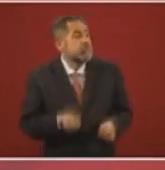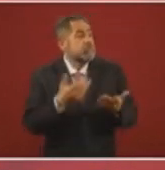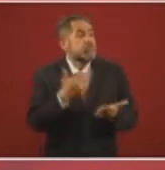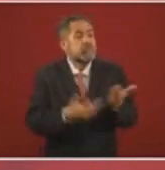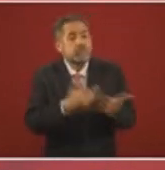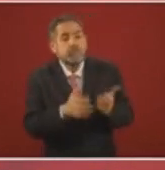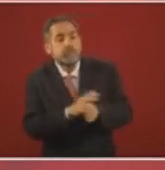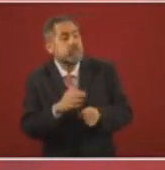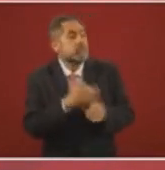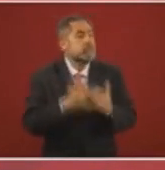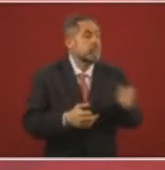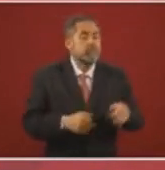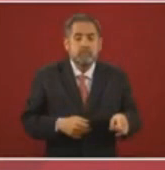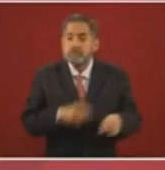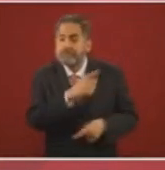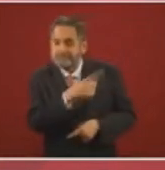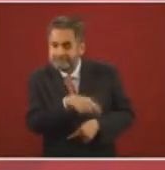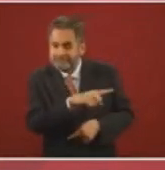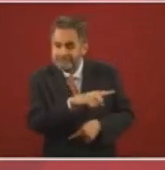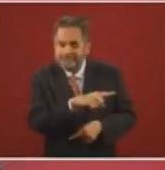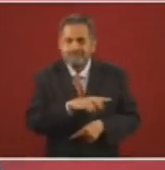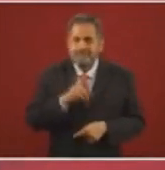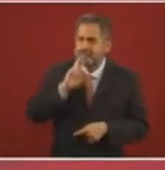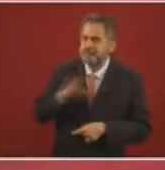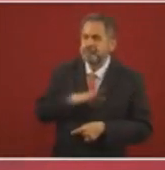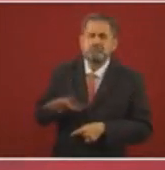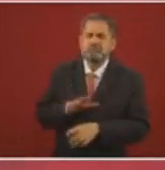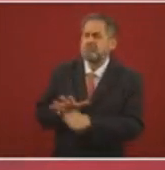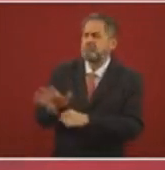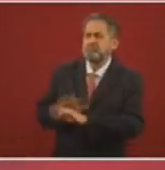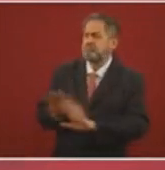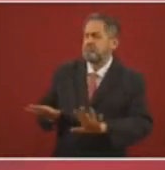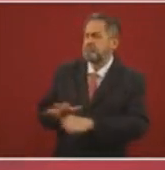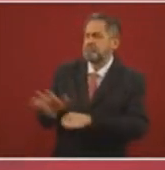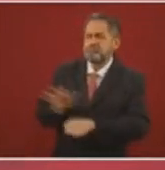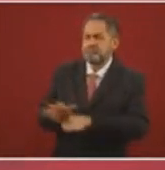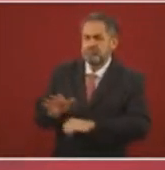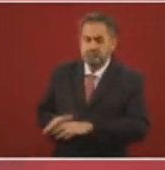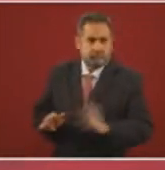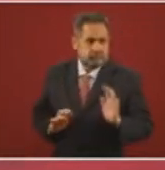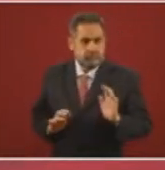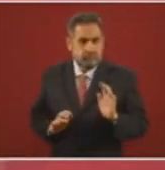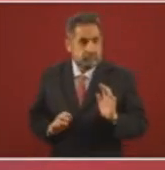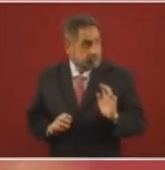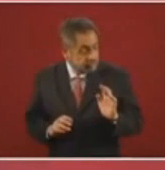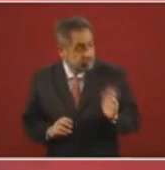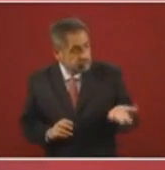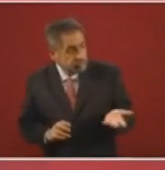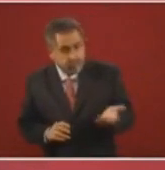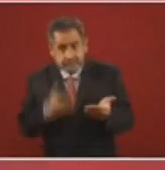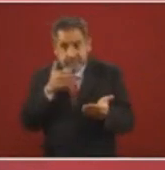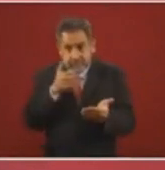que nos encontramos en respuesta tengo cubierta a mi demanda y hasta que estamos